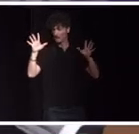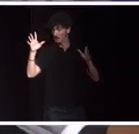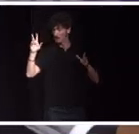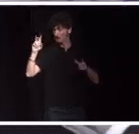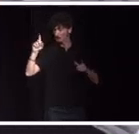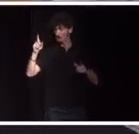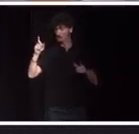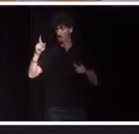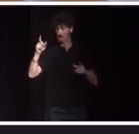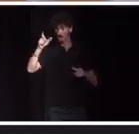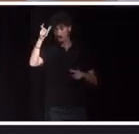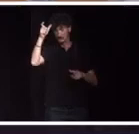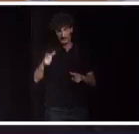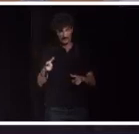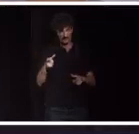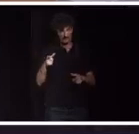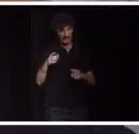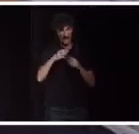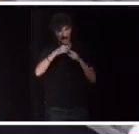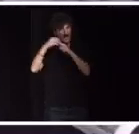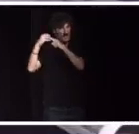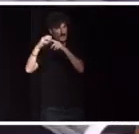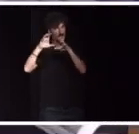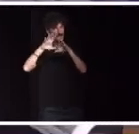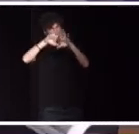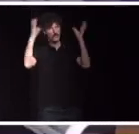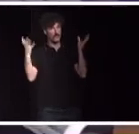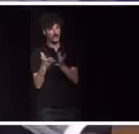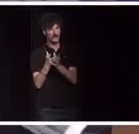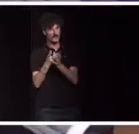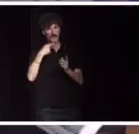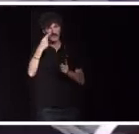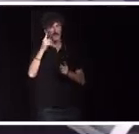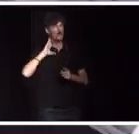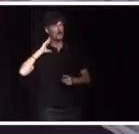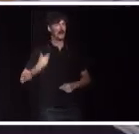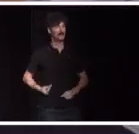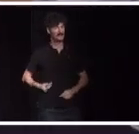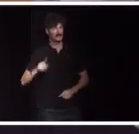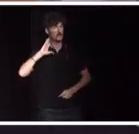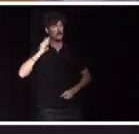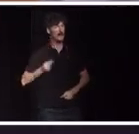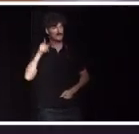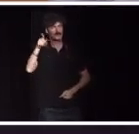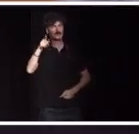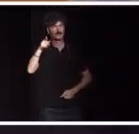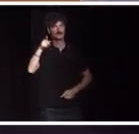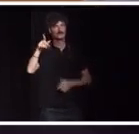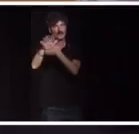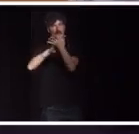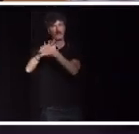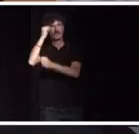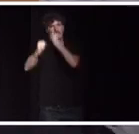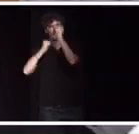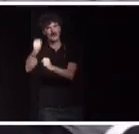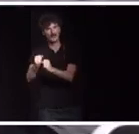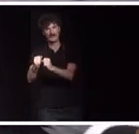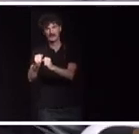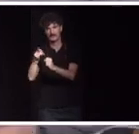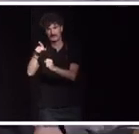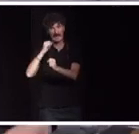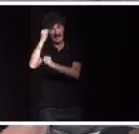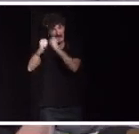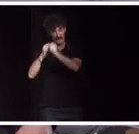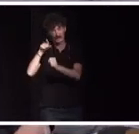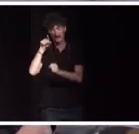otro líder mundial, que lo que estaba ocurriendo en Palestina es un genocidio, que